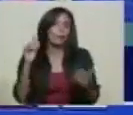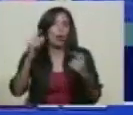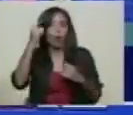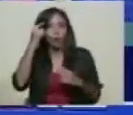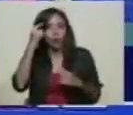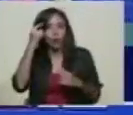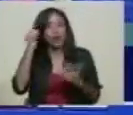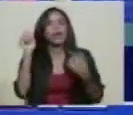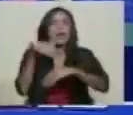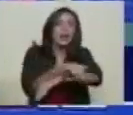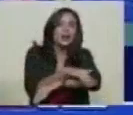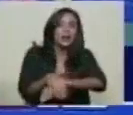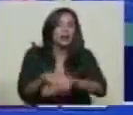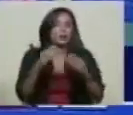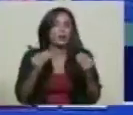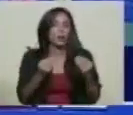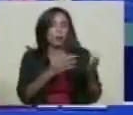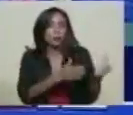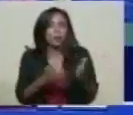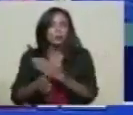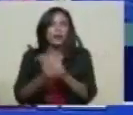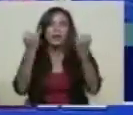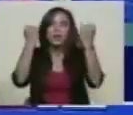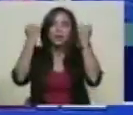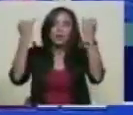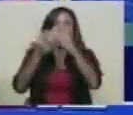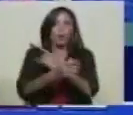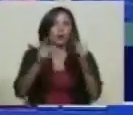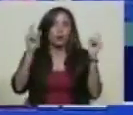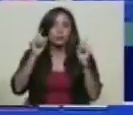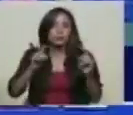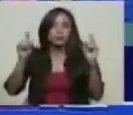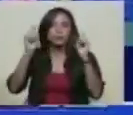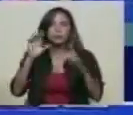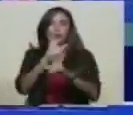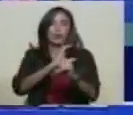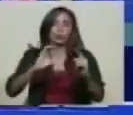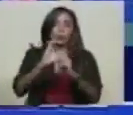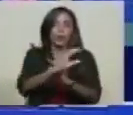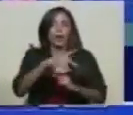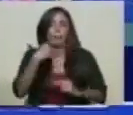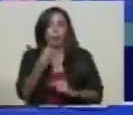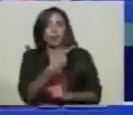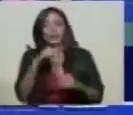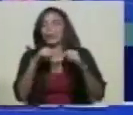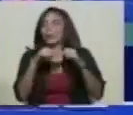estructura de formación ideológica, cultural, política, permanente.